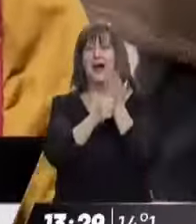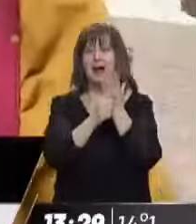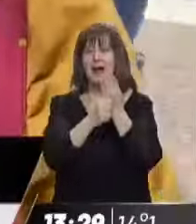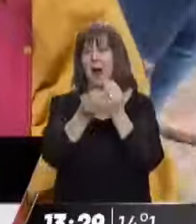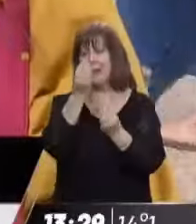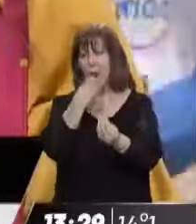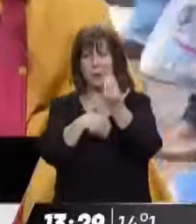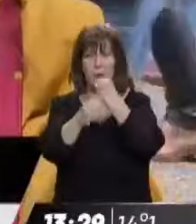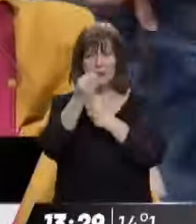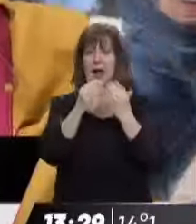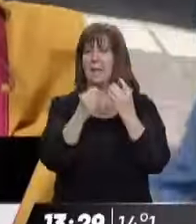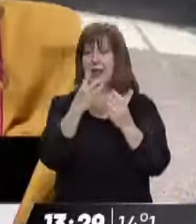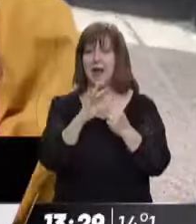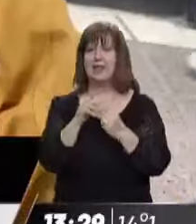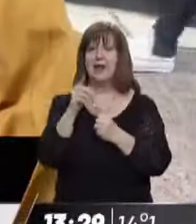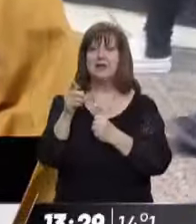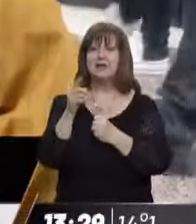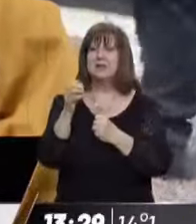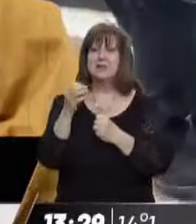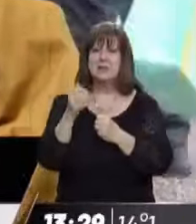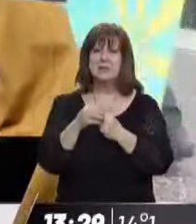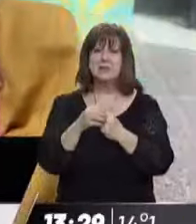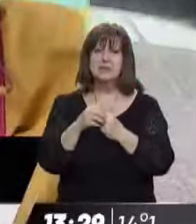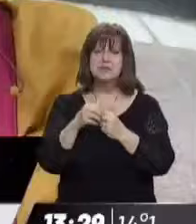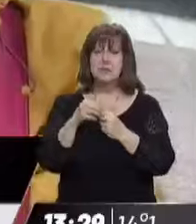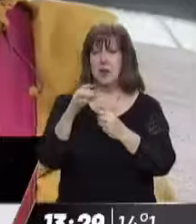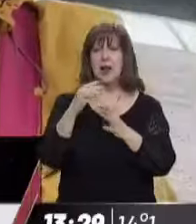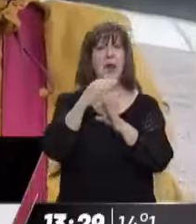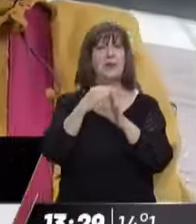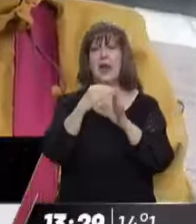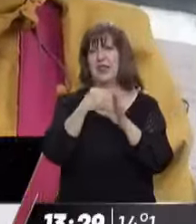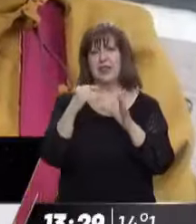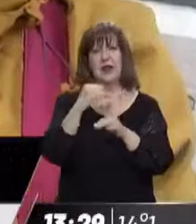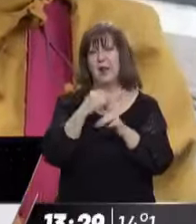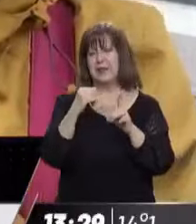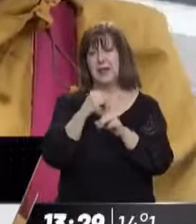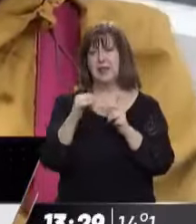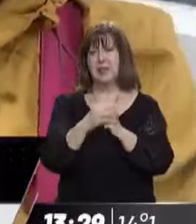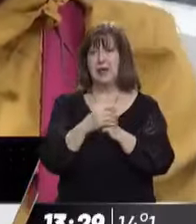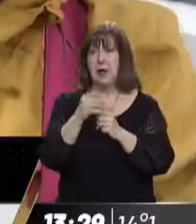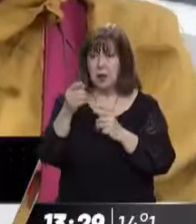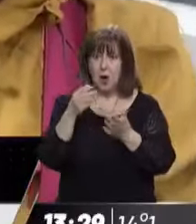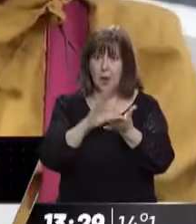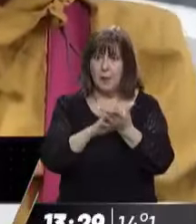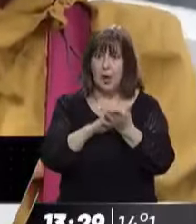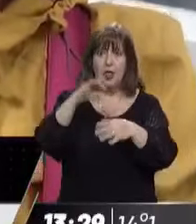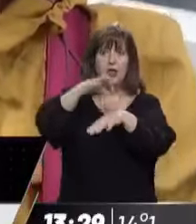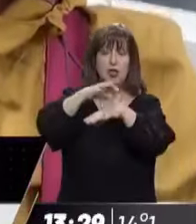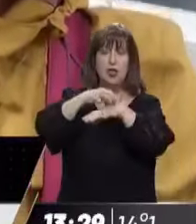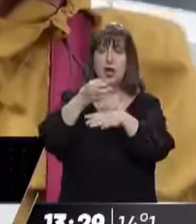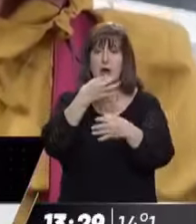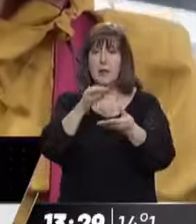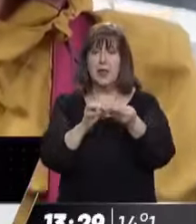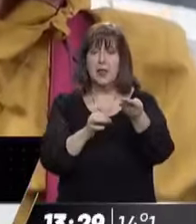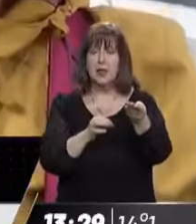cara. ¿Y cuánto menos te sale en porcentaje acá? No, un 50% menos. ¿Con receta? ¿Ustedes vienen con receta? Con receta,